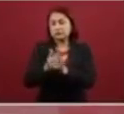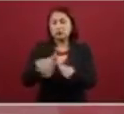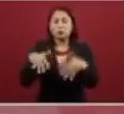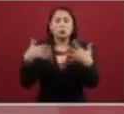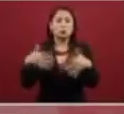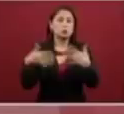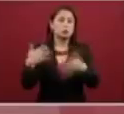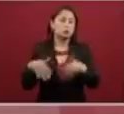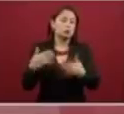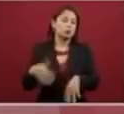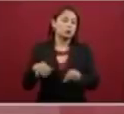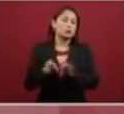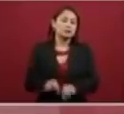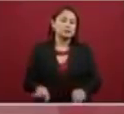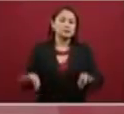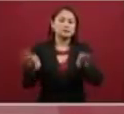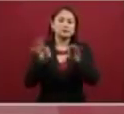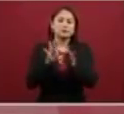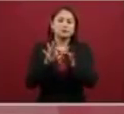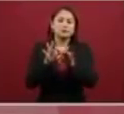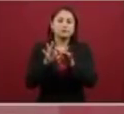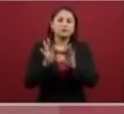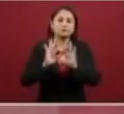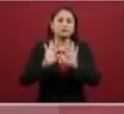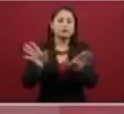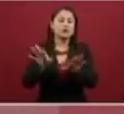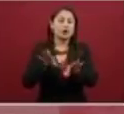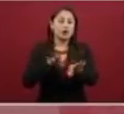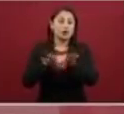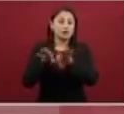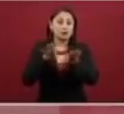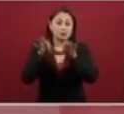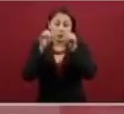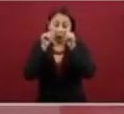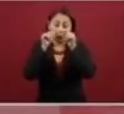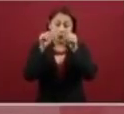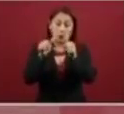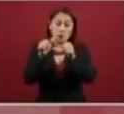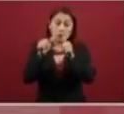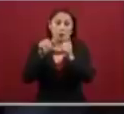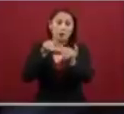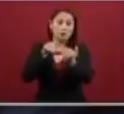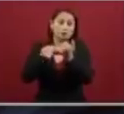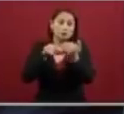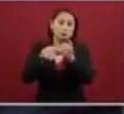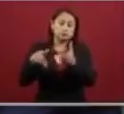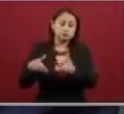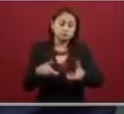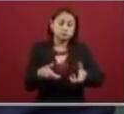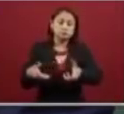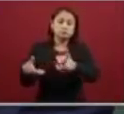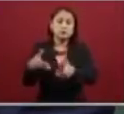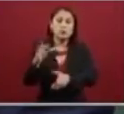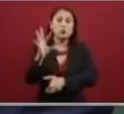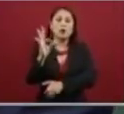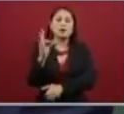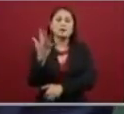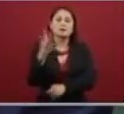Se está trabajando en 45 caminos y en este mes se